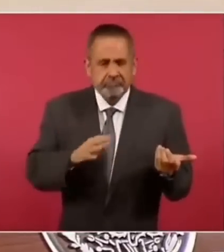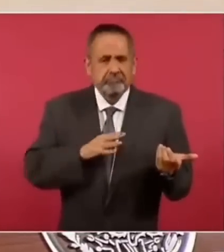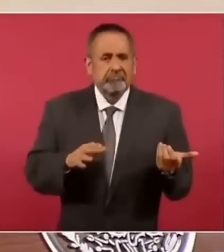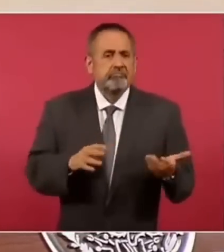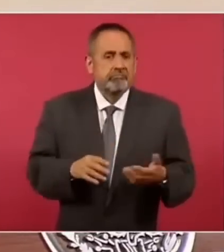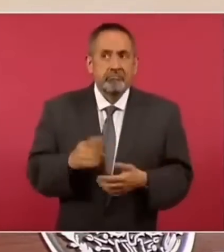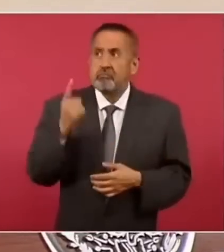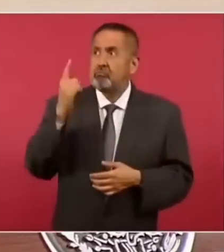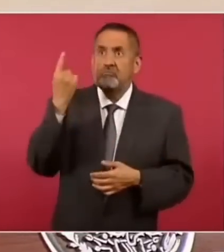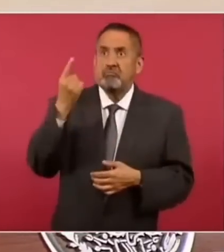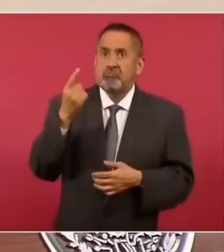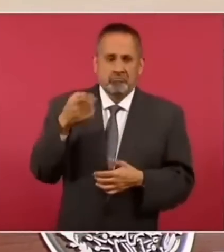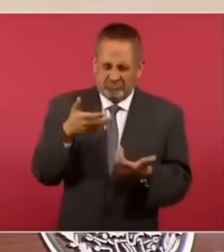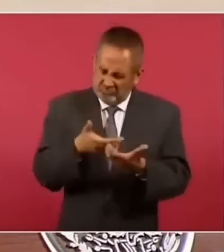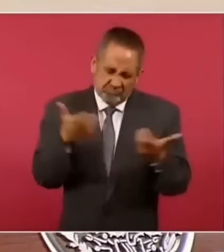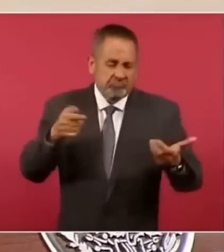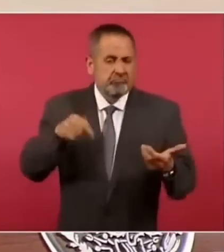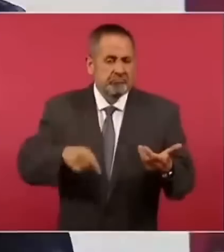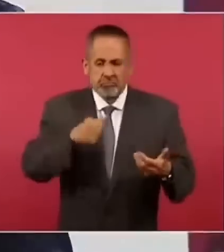Dicen